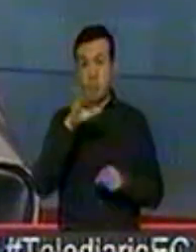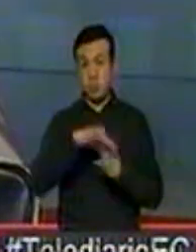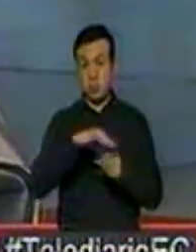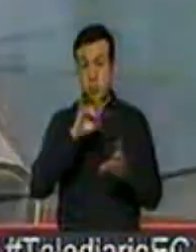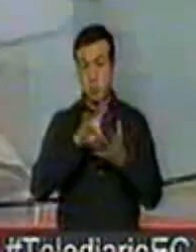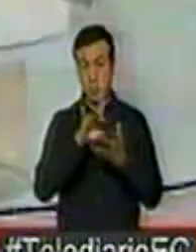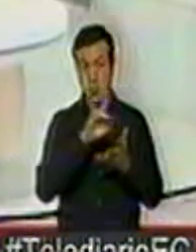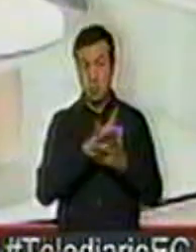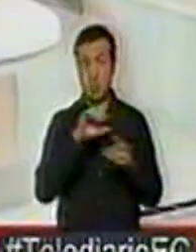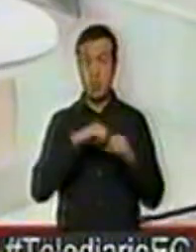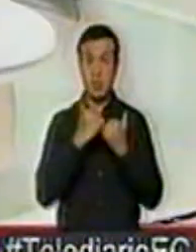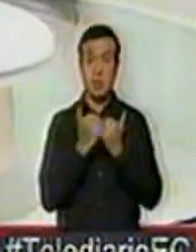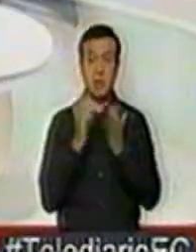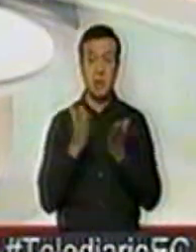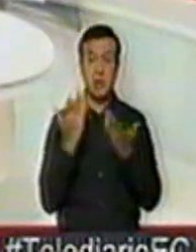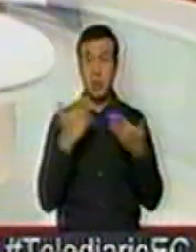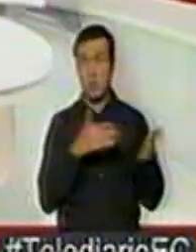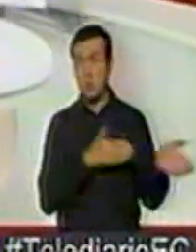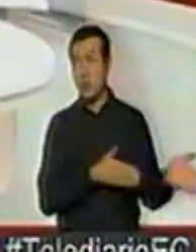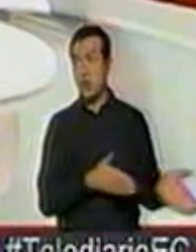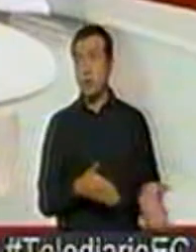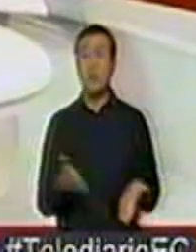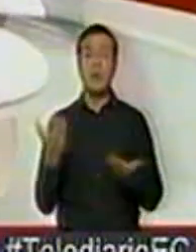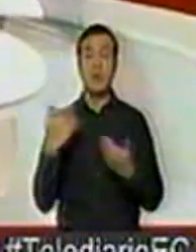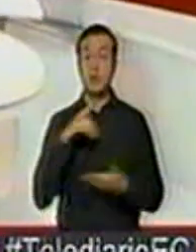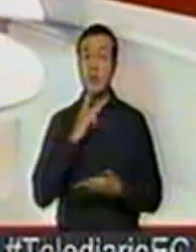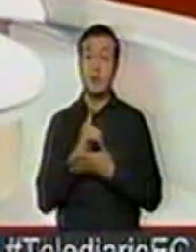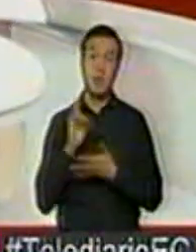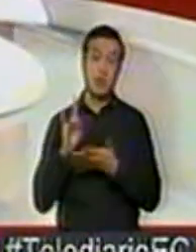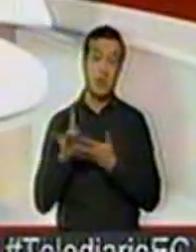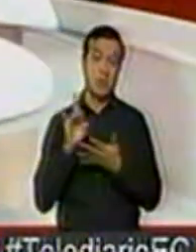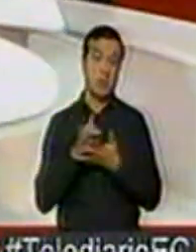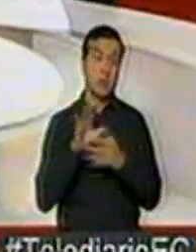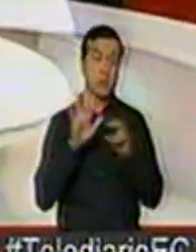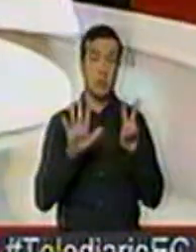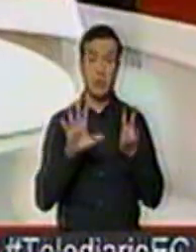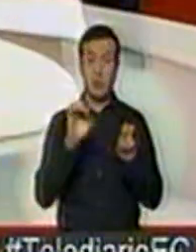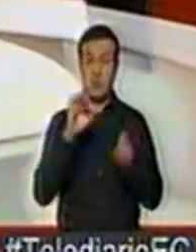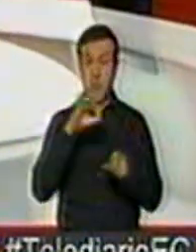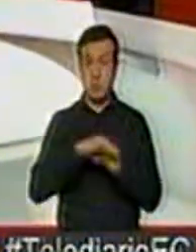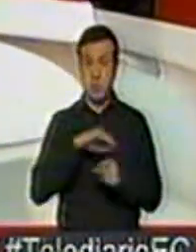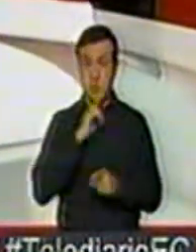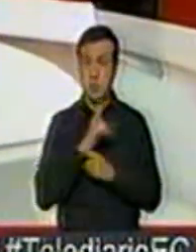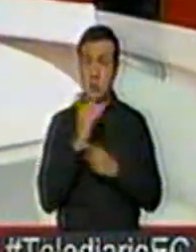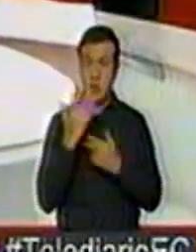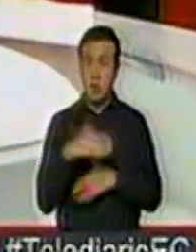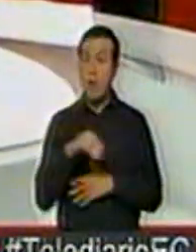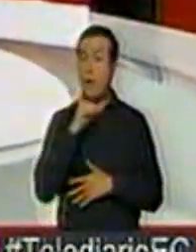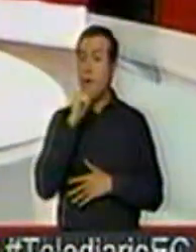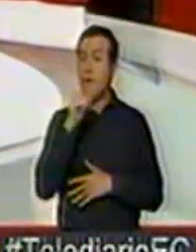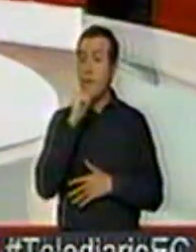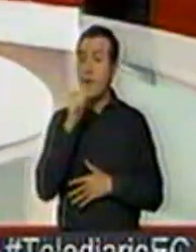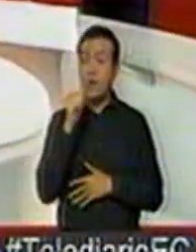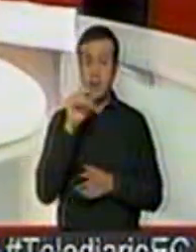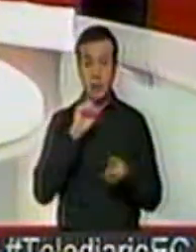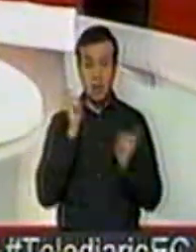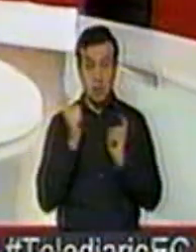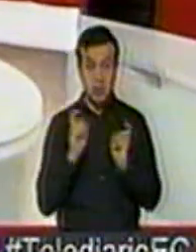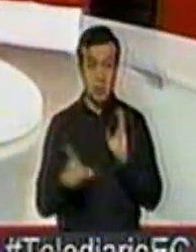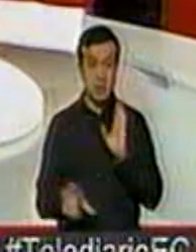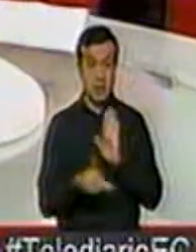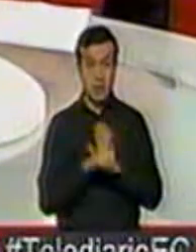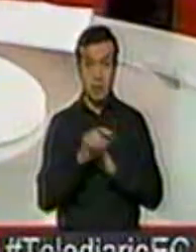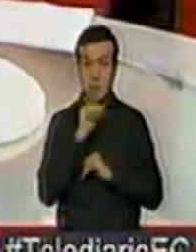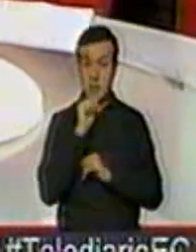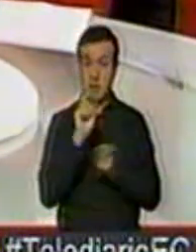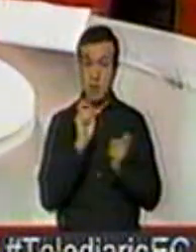asambleístas, pues ya se ha dado casos de que se destituyen con 70 votos. ¿Hace falta modificar también la ley si es que